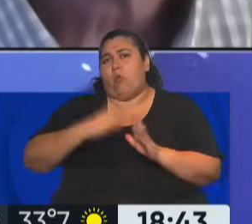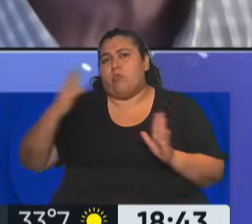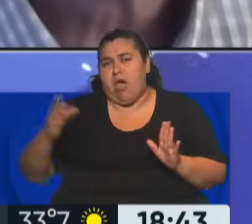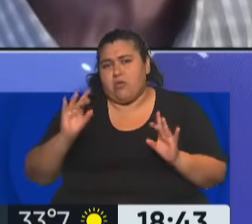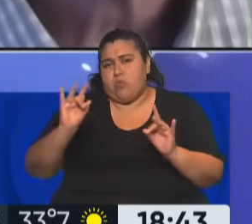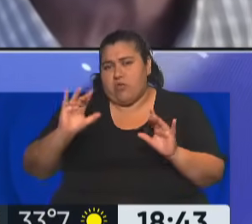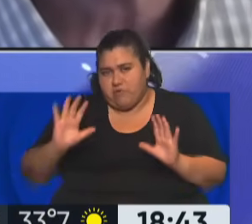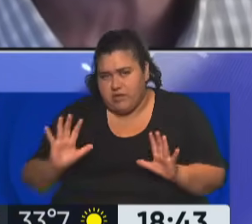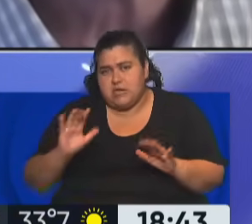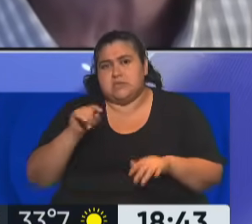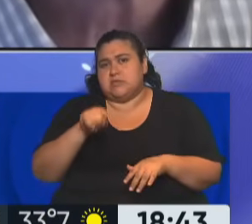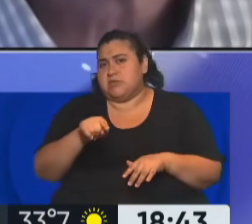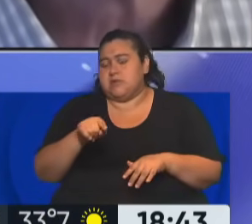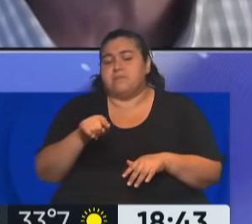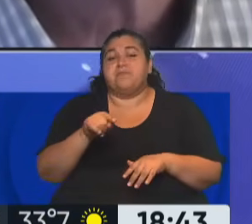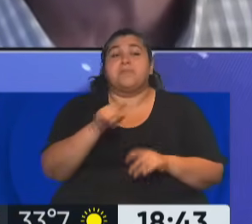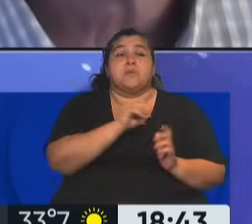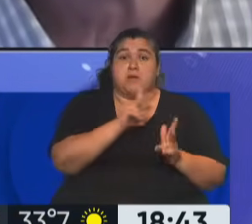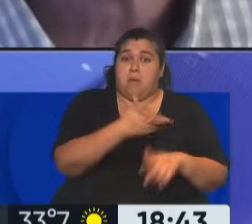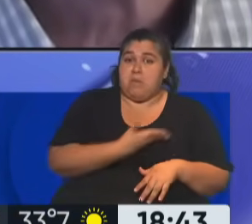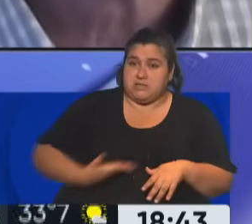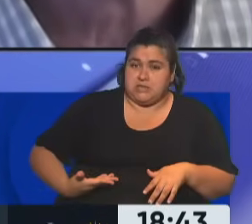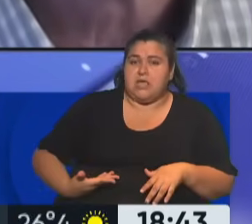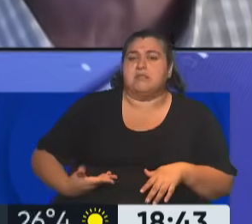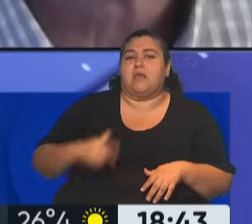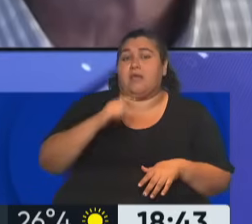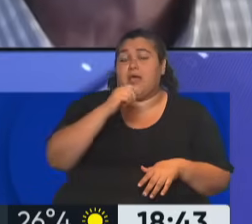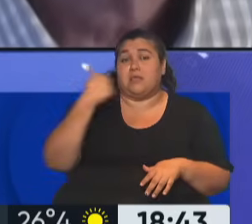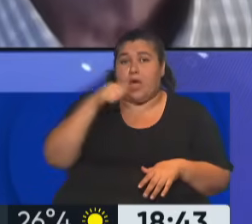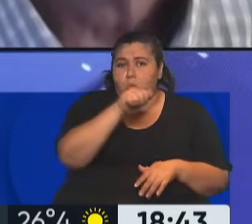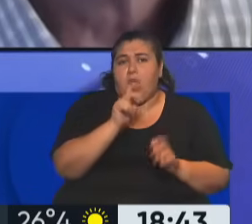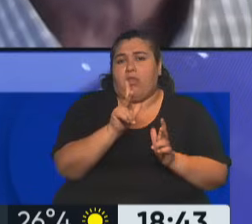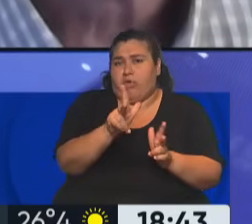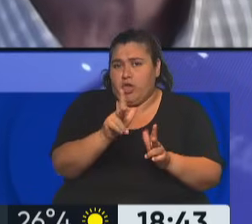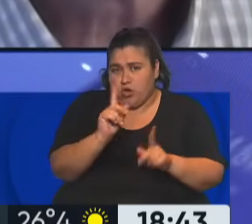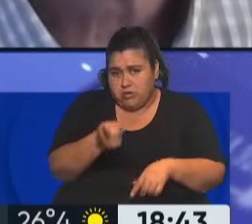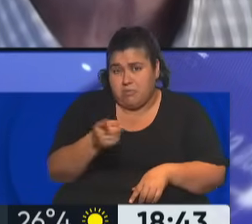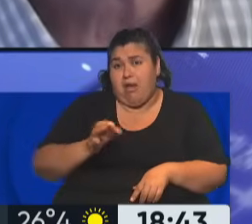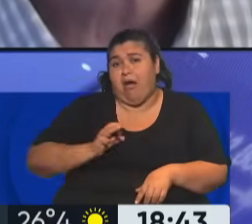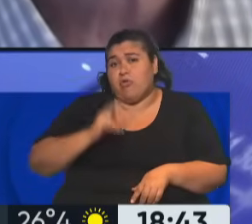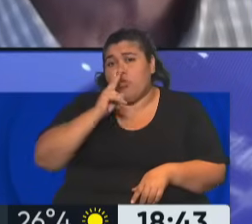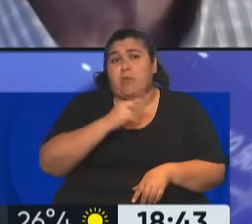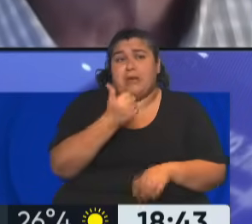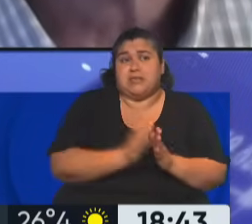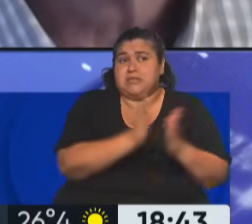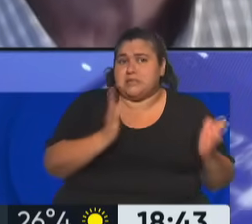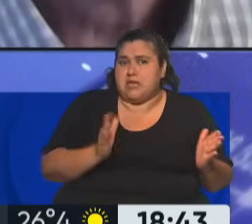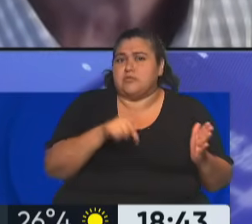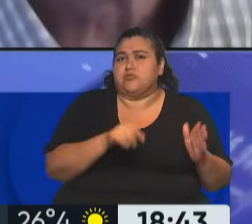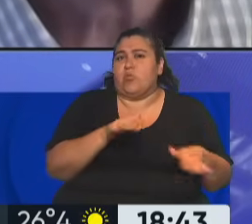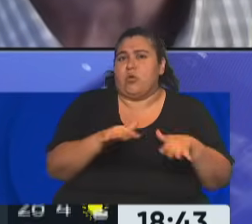un año crítico y clave. Bueno, lo dijo el presidente Lai, ¿no?, de Taiwán, en el sentido de el año 2026 era un año crítico.